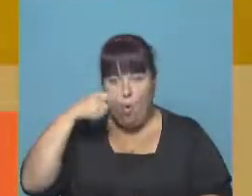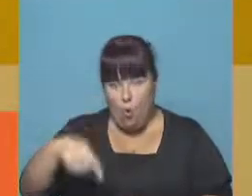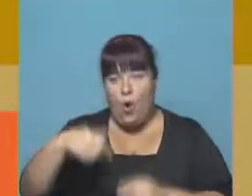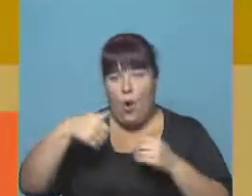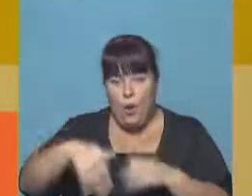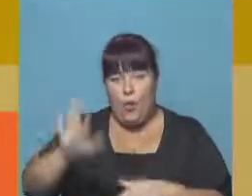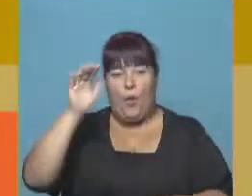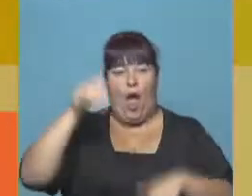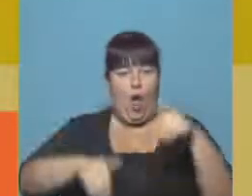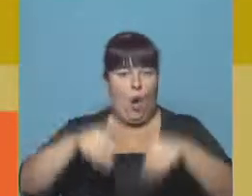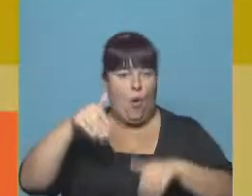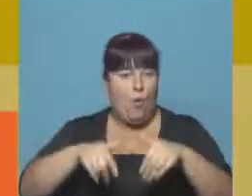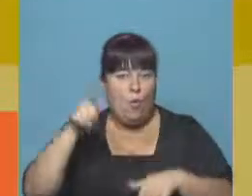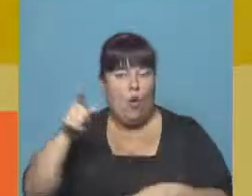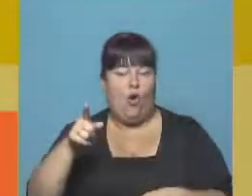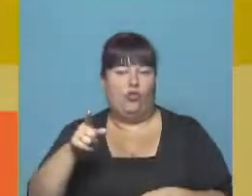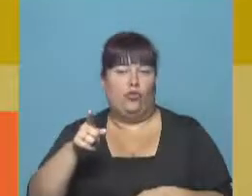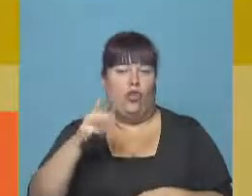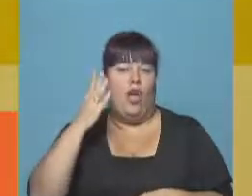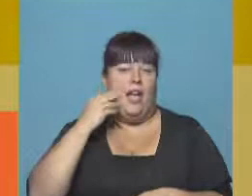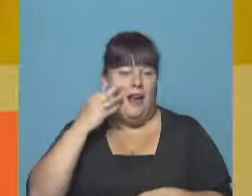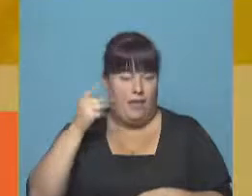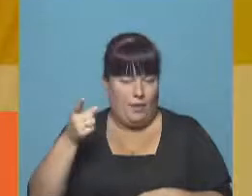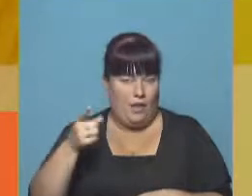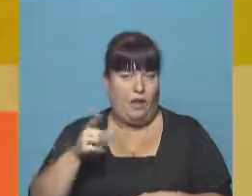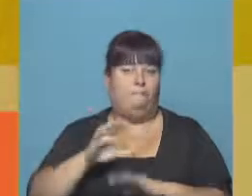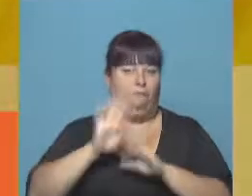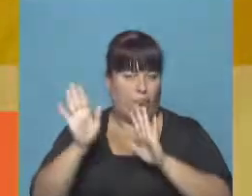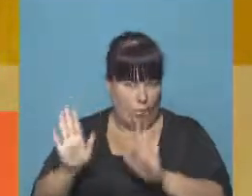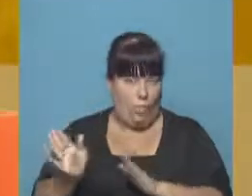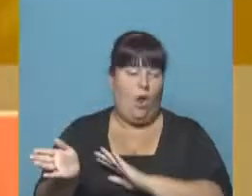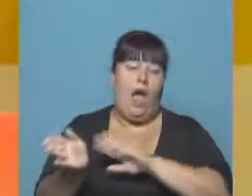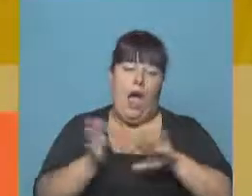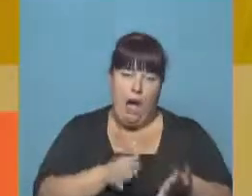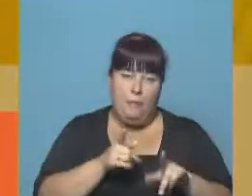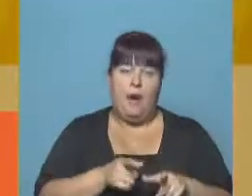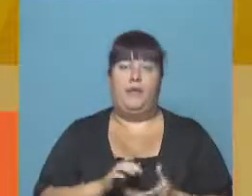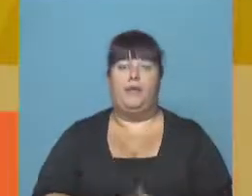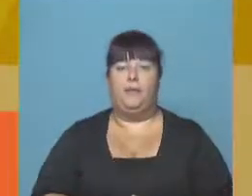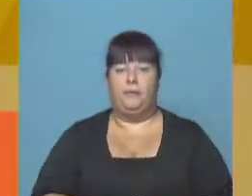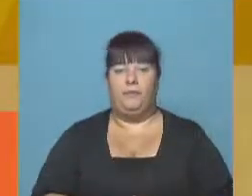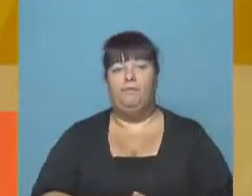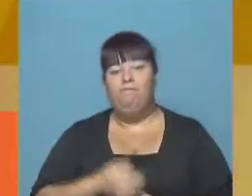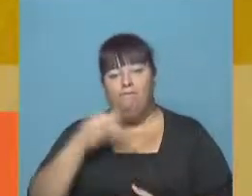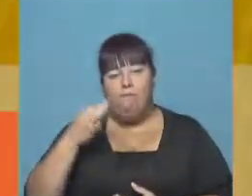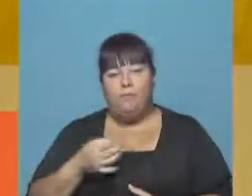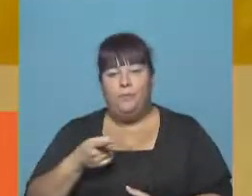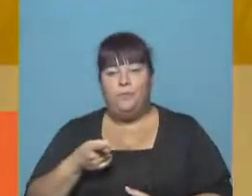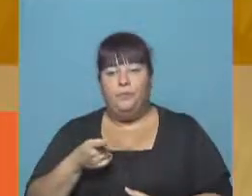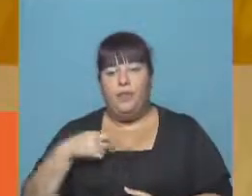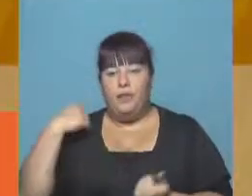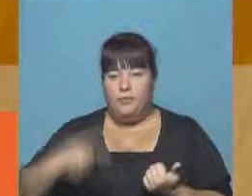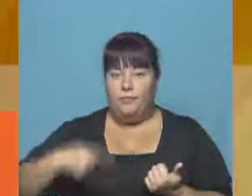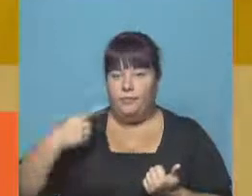cuando habrá elecciones en Gran Bretaña. Eso por un lado. Por el otro lado, evidentemente la